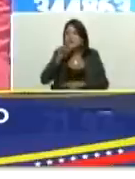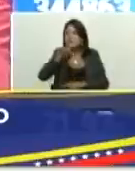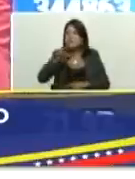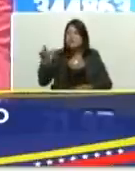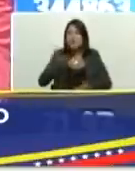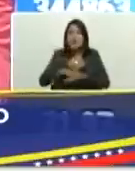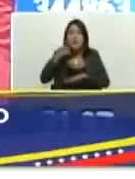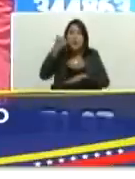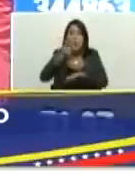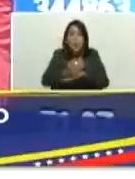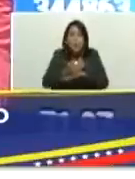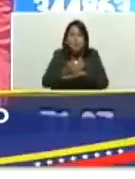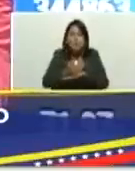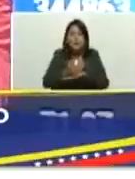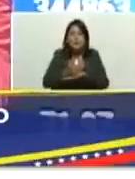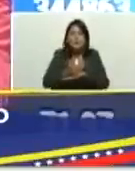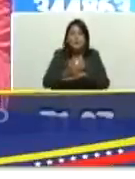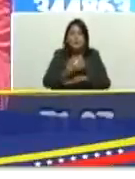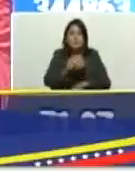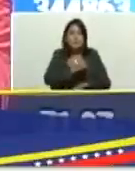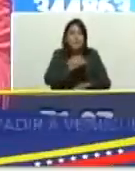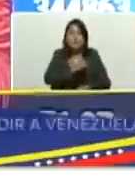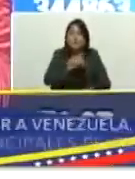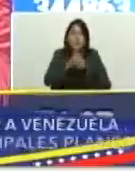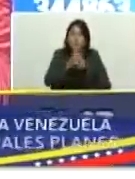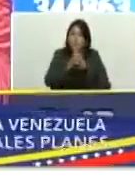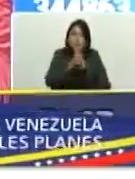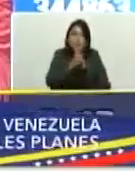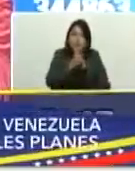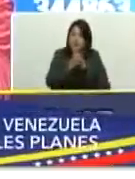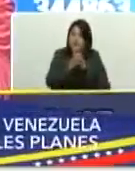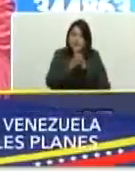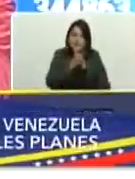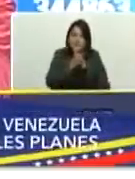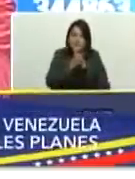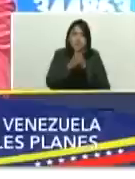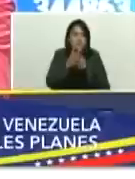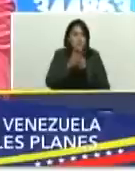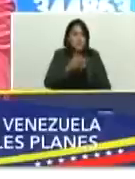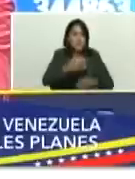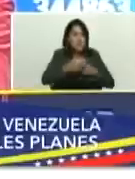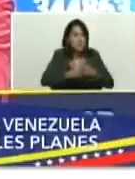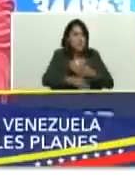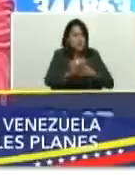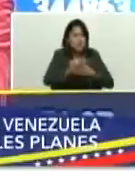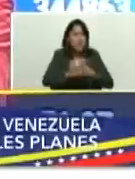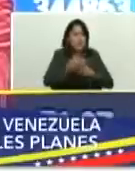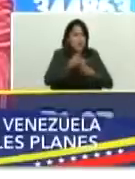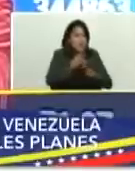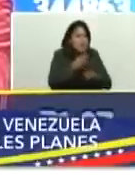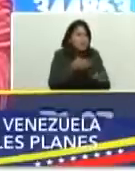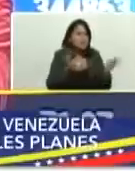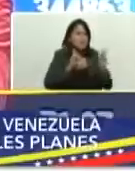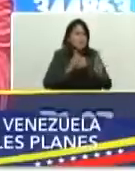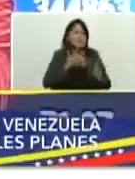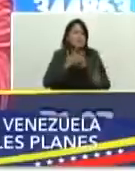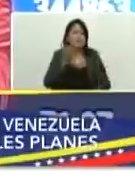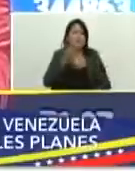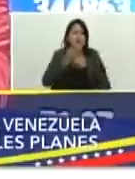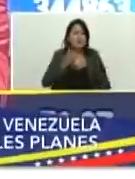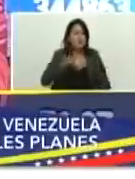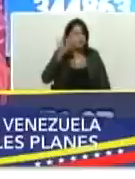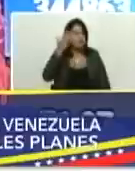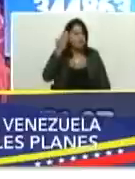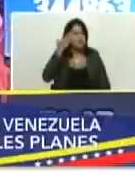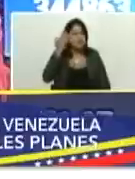tarifadas sin temor. Yo diré algunas verdades en los próximos días porque me les sé el cuentico completo a